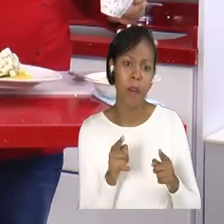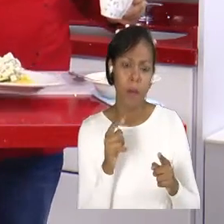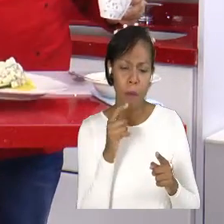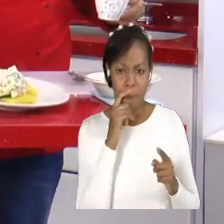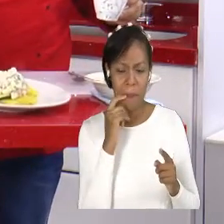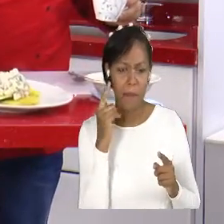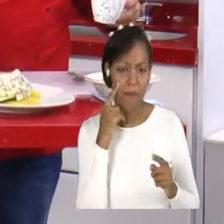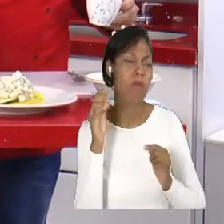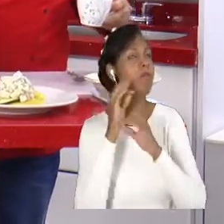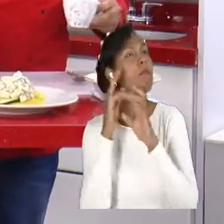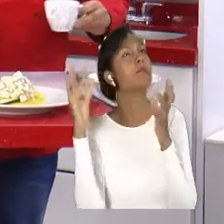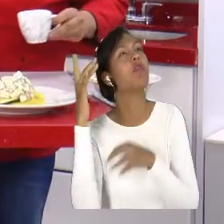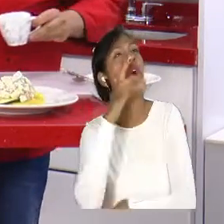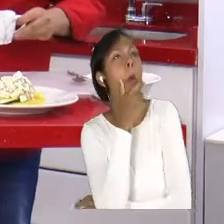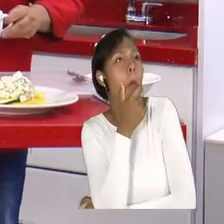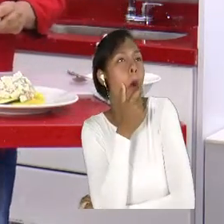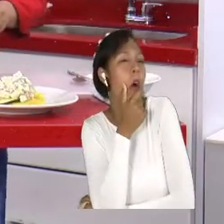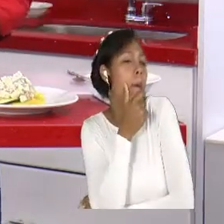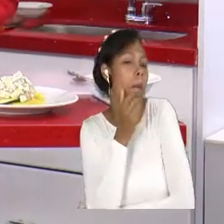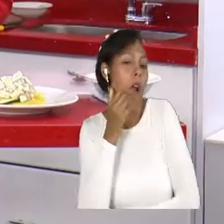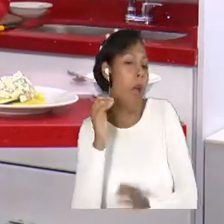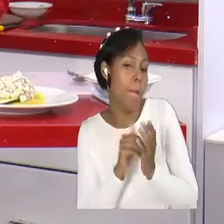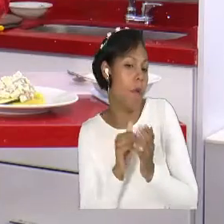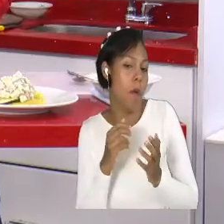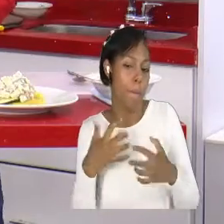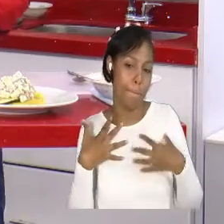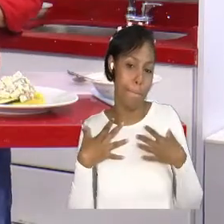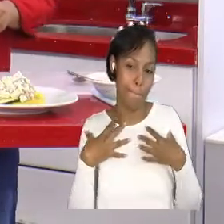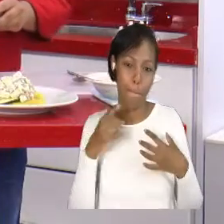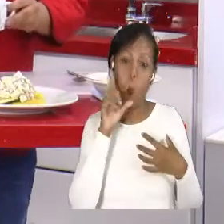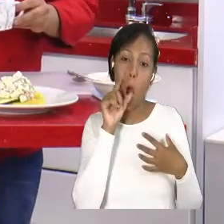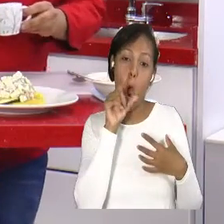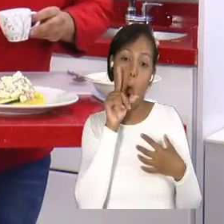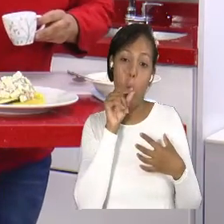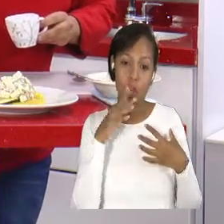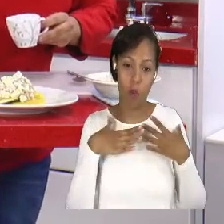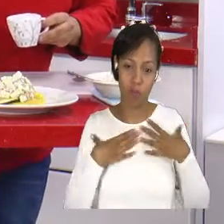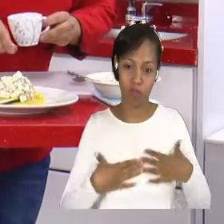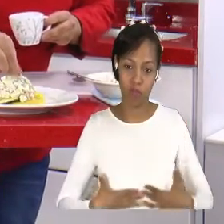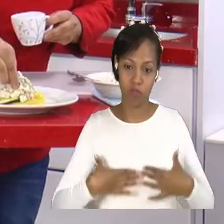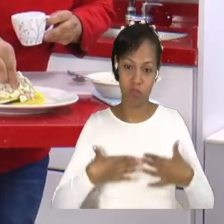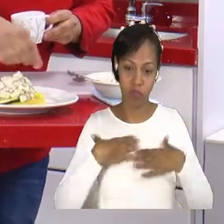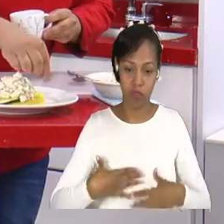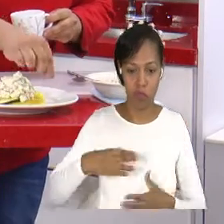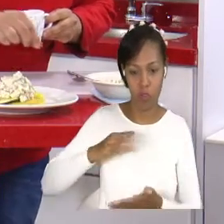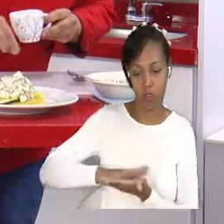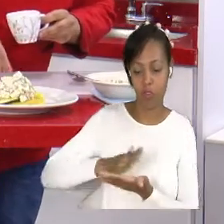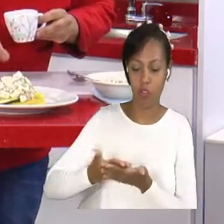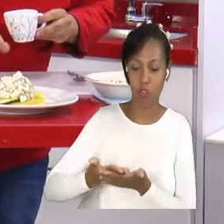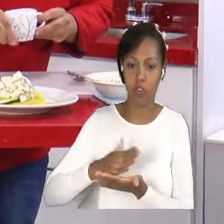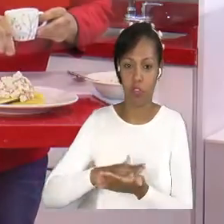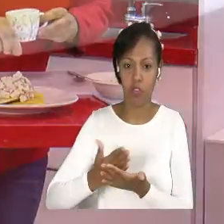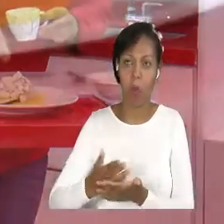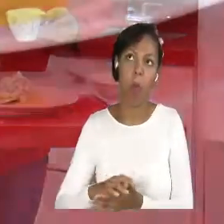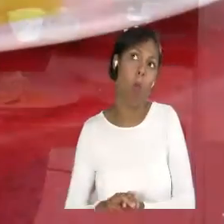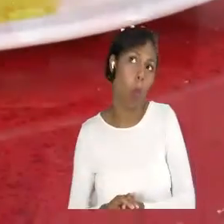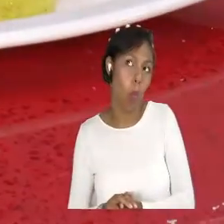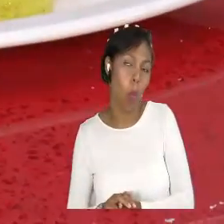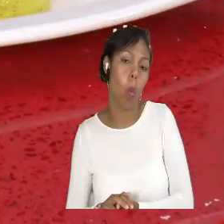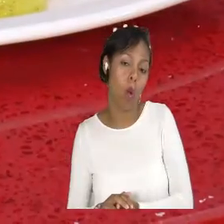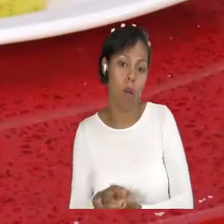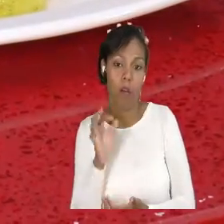imagínatela en la casa con un filete de pechuga o con un churrasco. Va a quedar muy bien. Hablando de